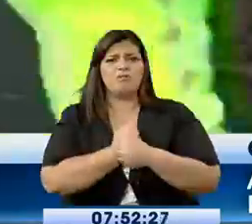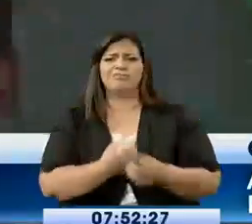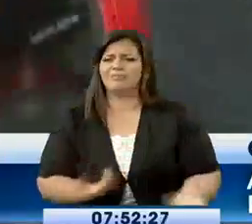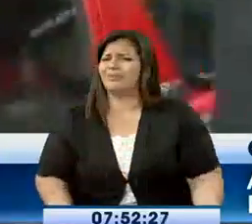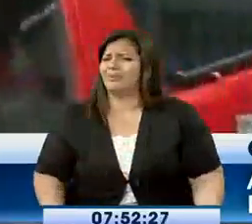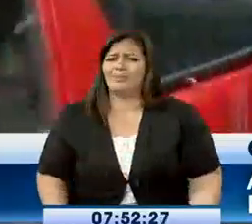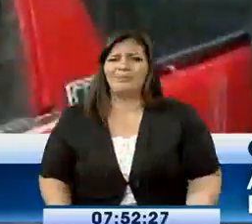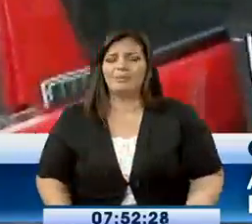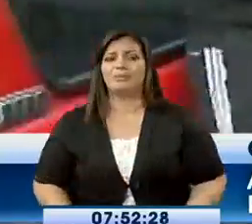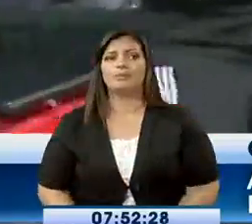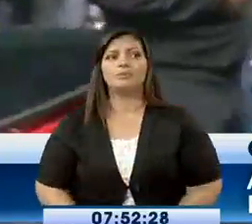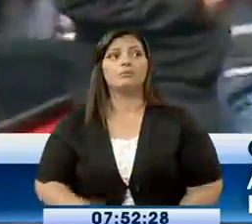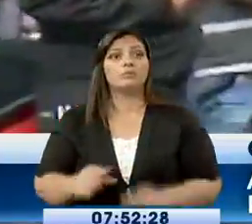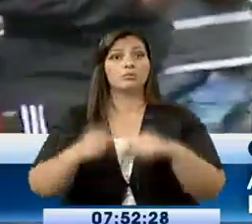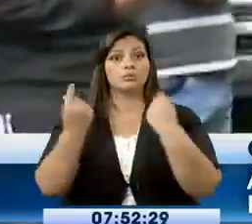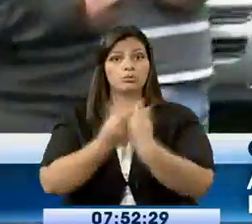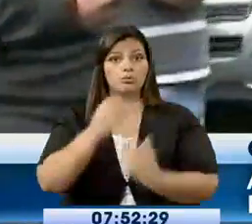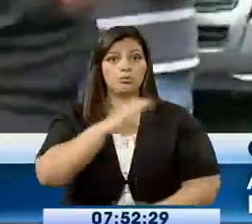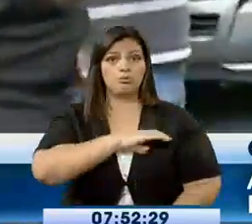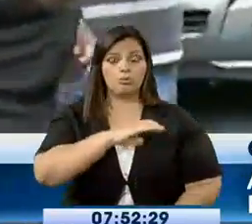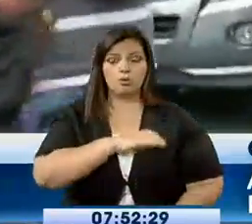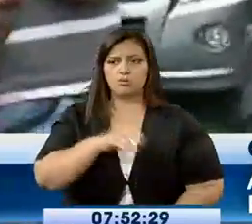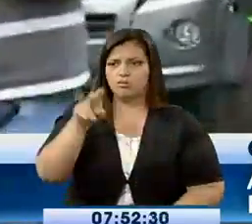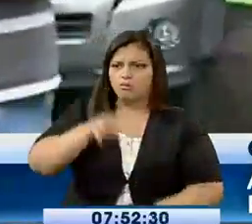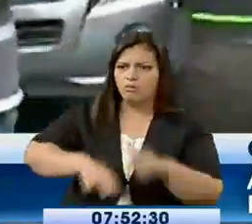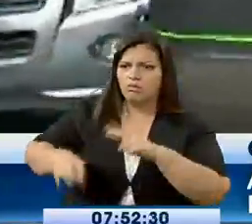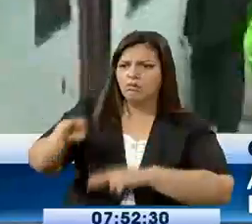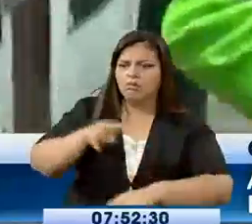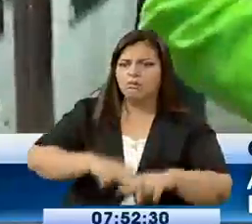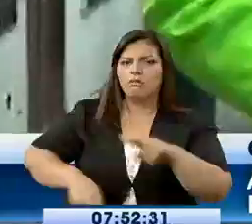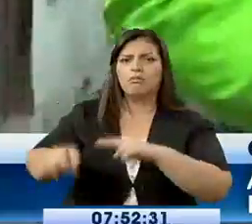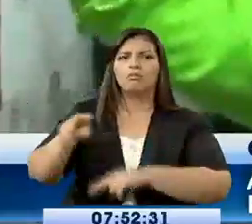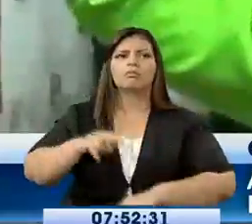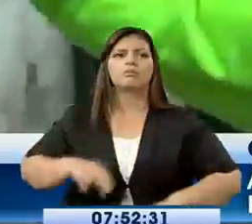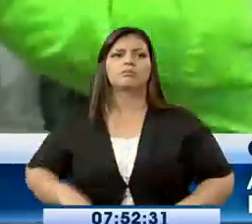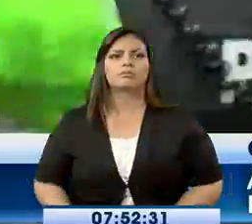de la incertidumbre de sus compañeros de labores y la comunidad.